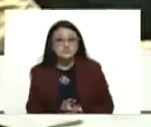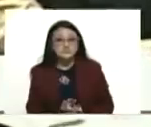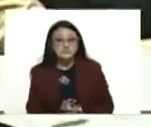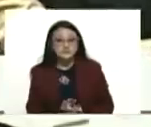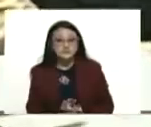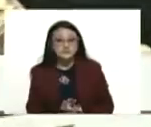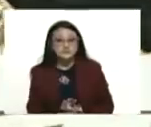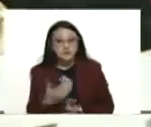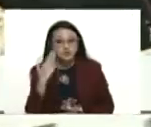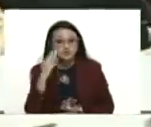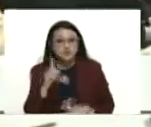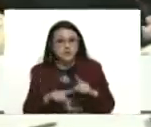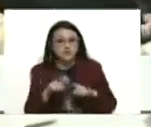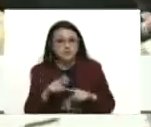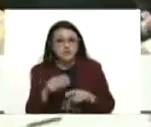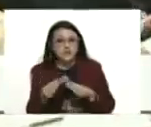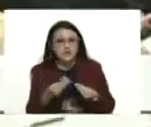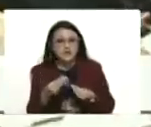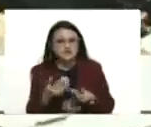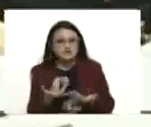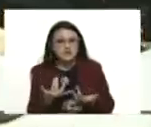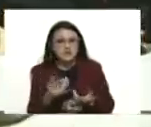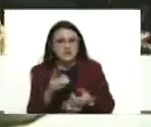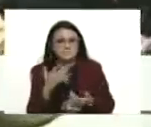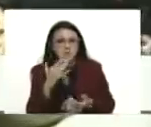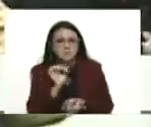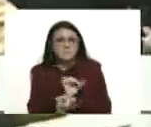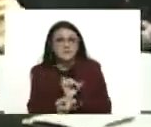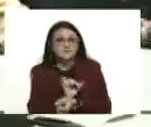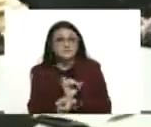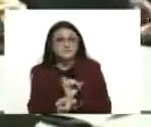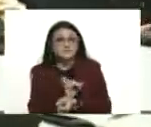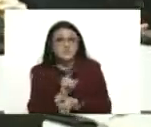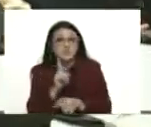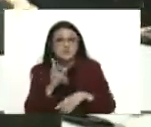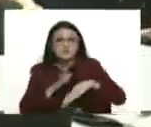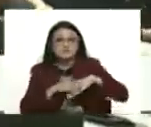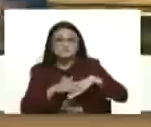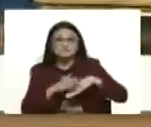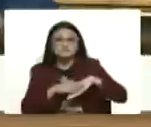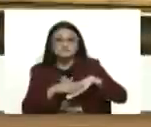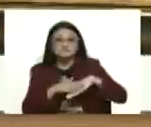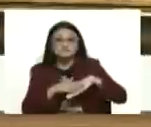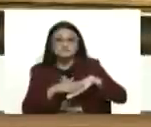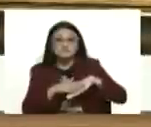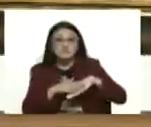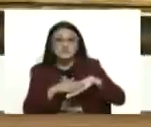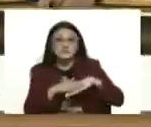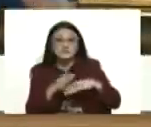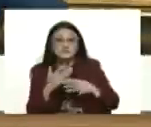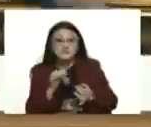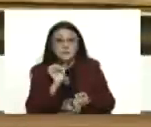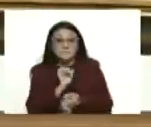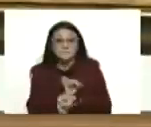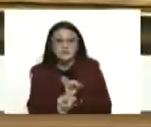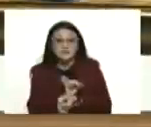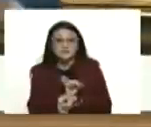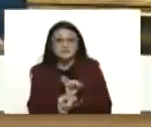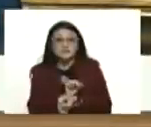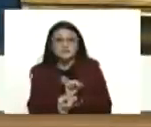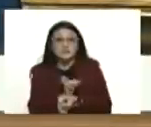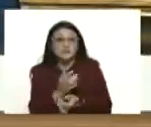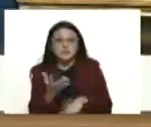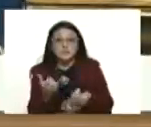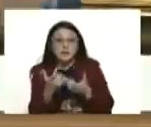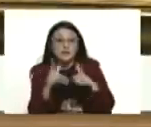Y yo sé que ustedes hacen aspaviento, bueno, métanlo preso. La única advertencia que les hago es que cuando lo metamos preso, no vengan a